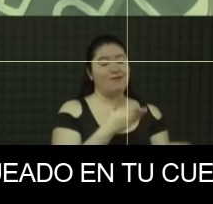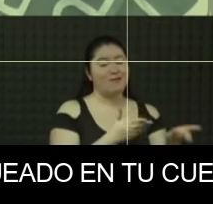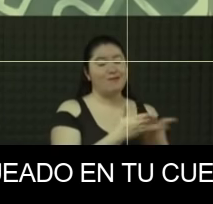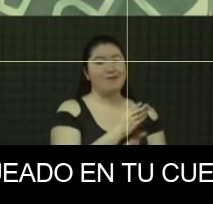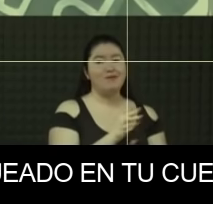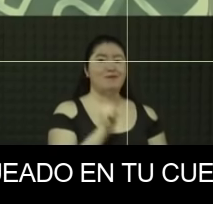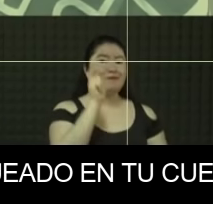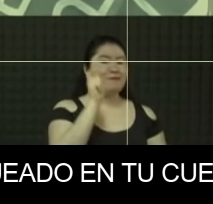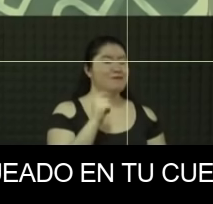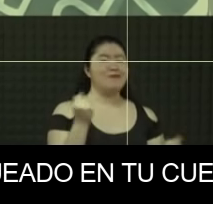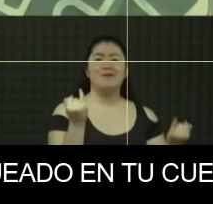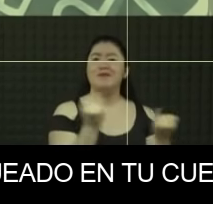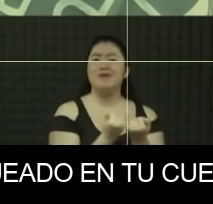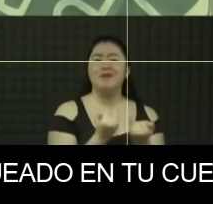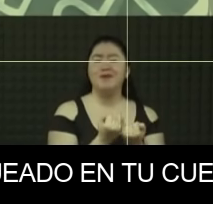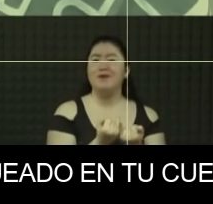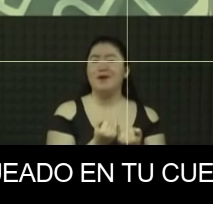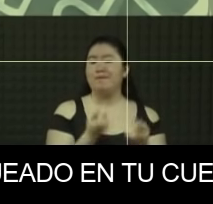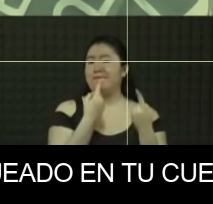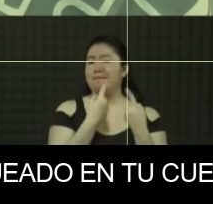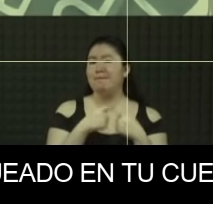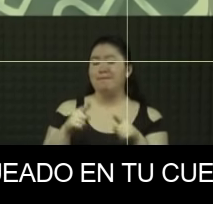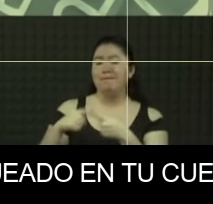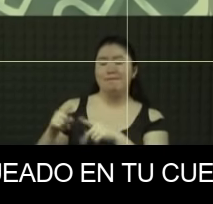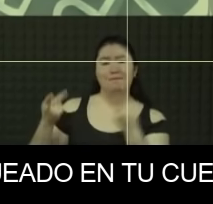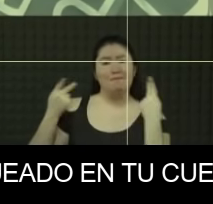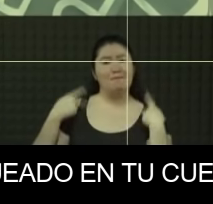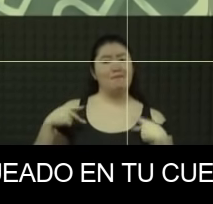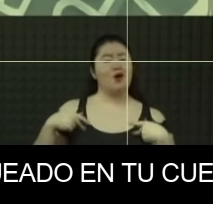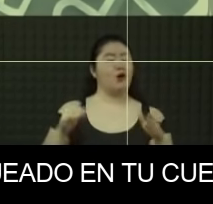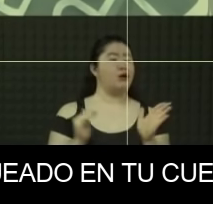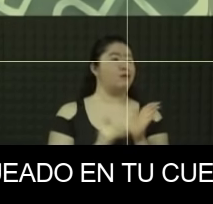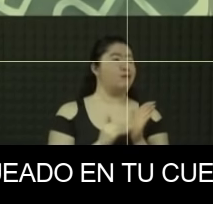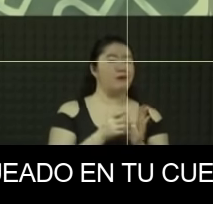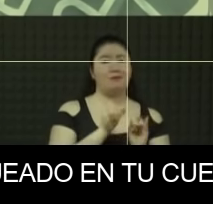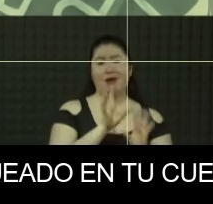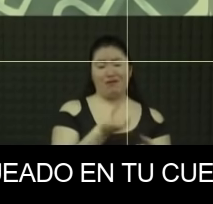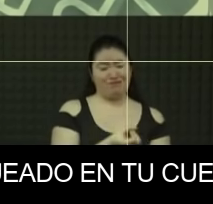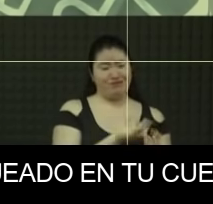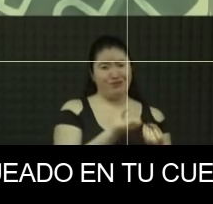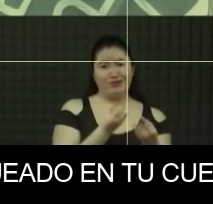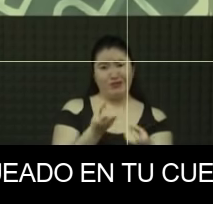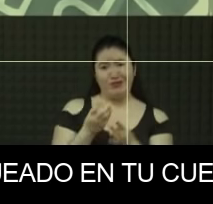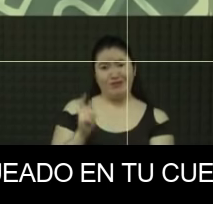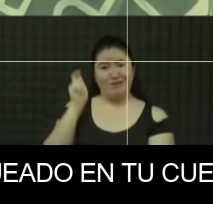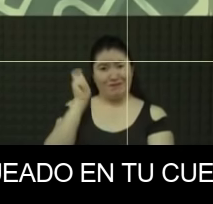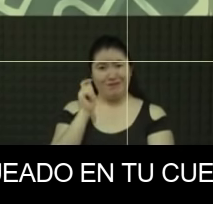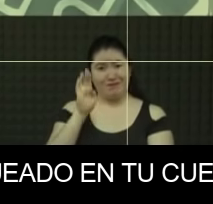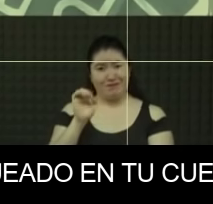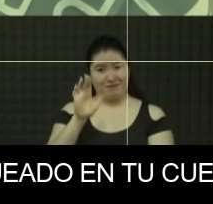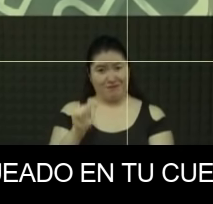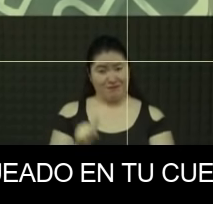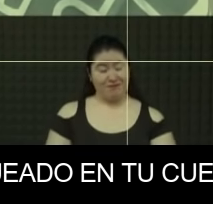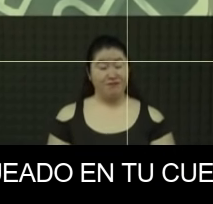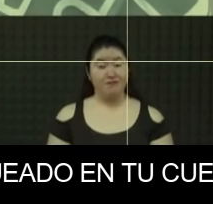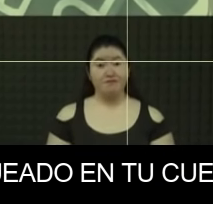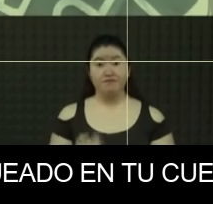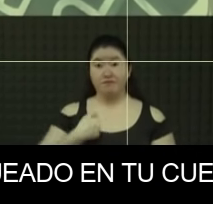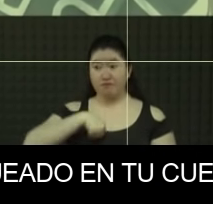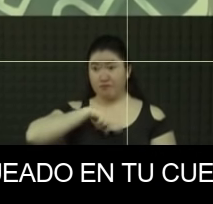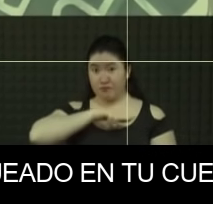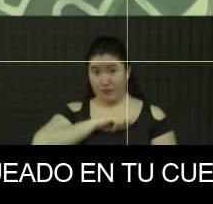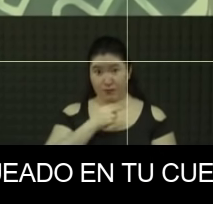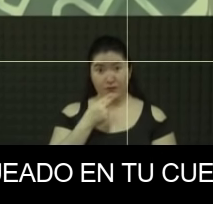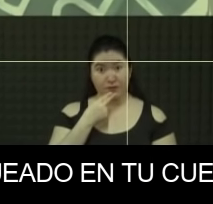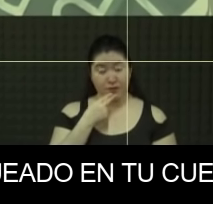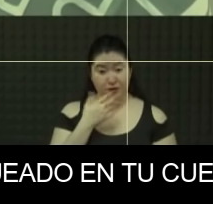beca, igual que decenas de miles de personas que han podido hacer esto. Nosotros ni utilizamos,